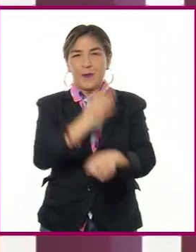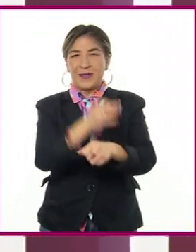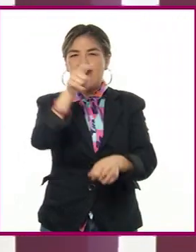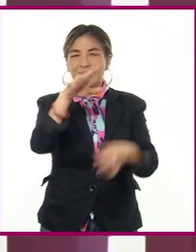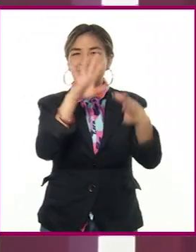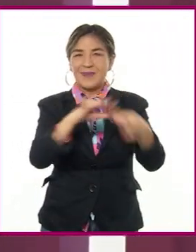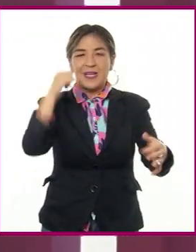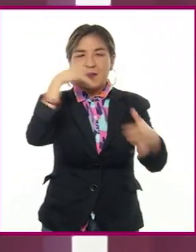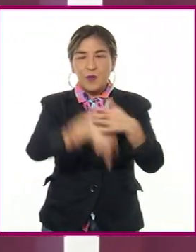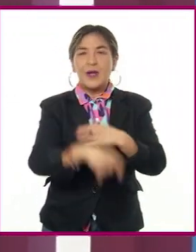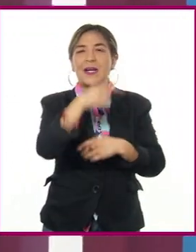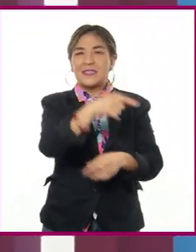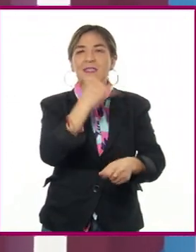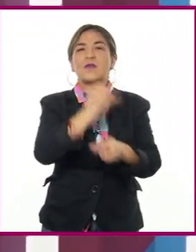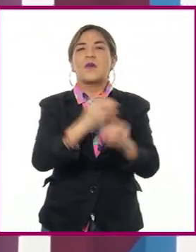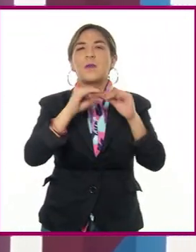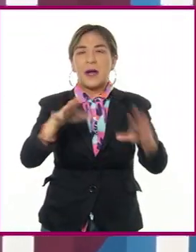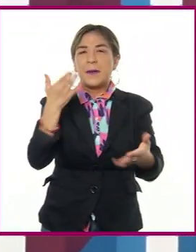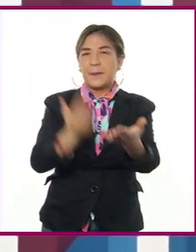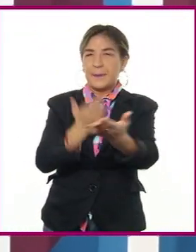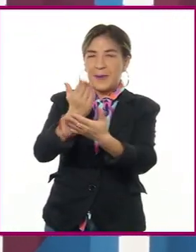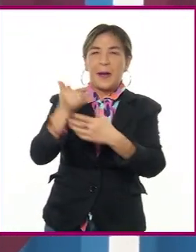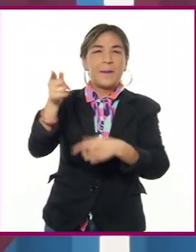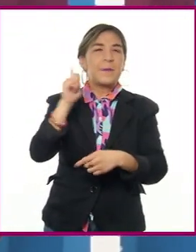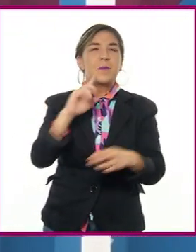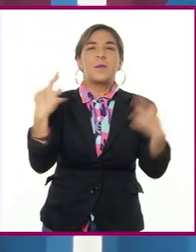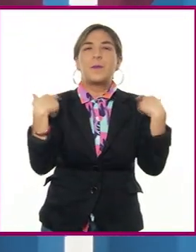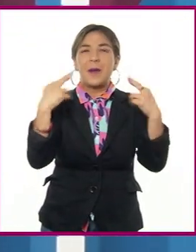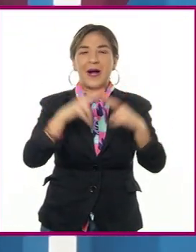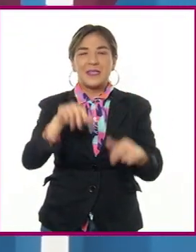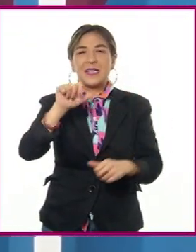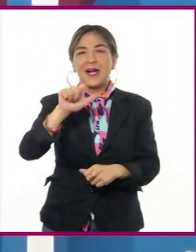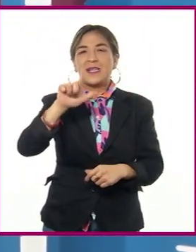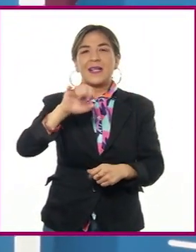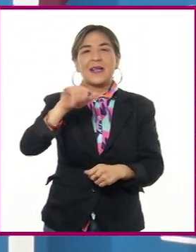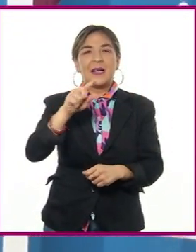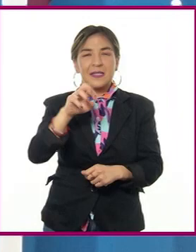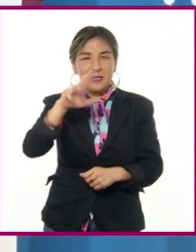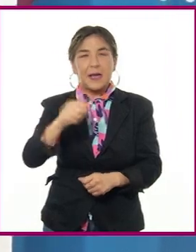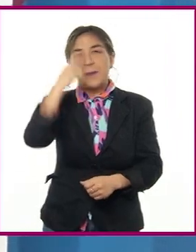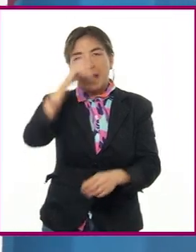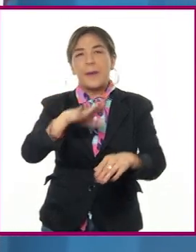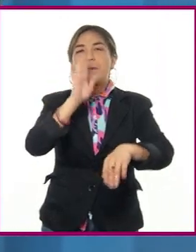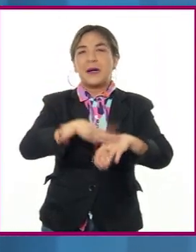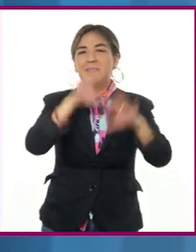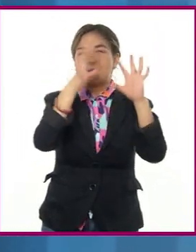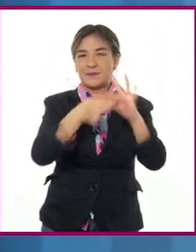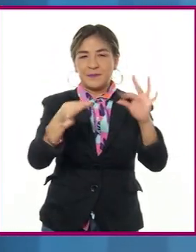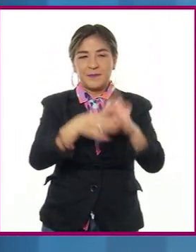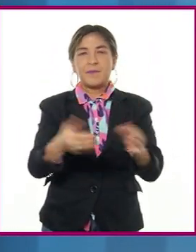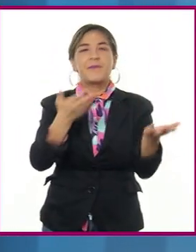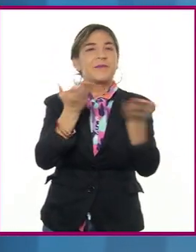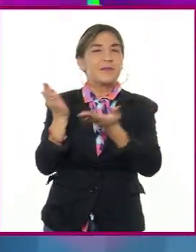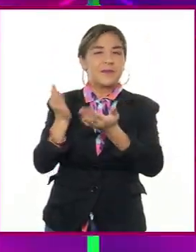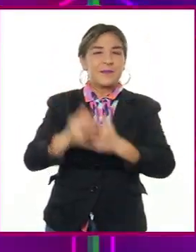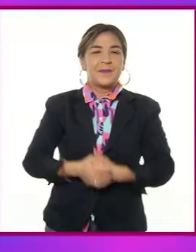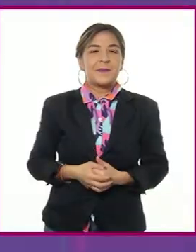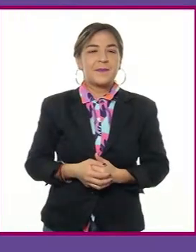información, le pedimos a la maestra Alejandra Santa Cruz que nos brinde mayor información al respecto.